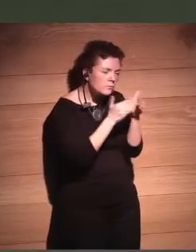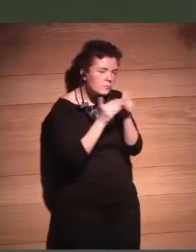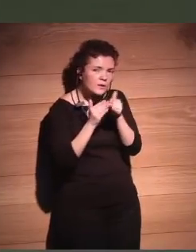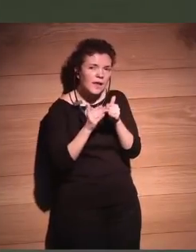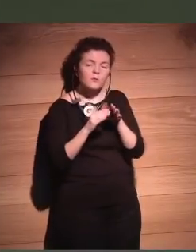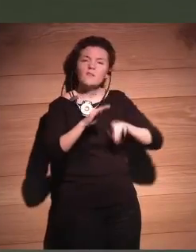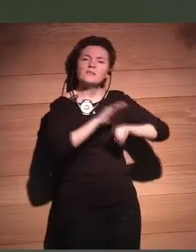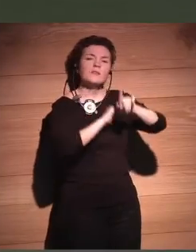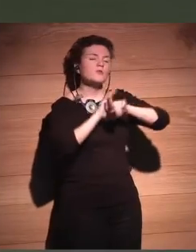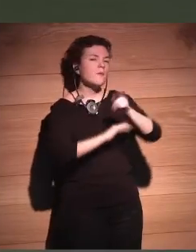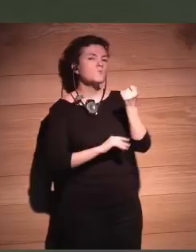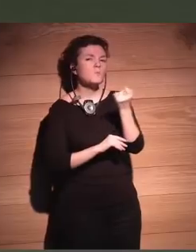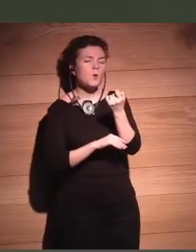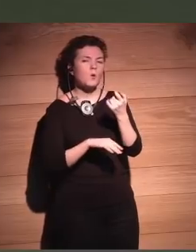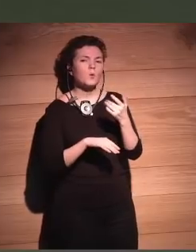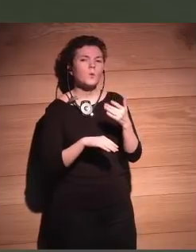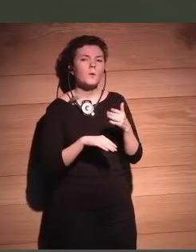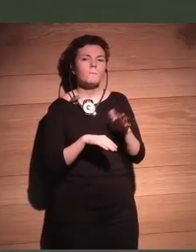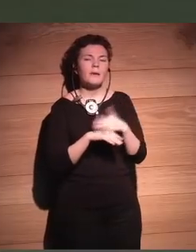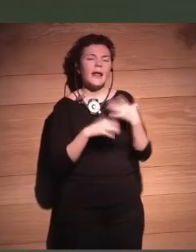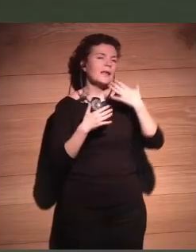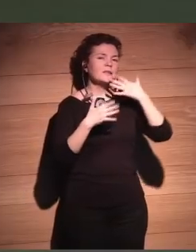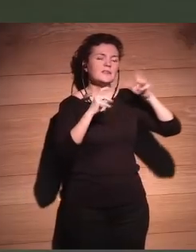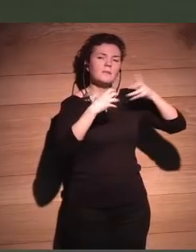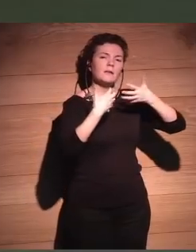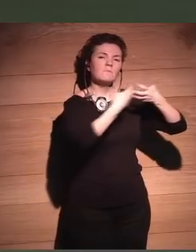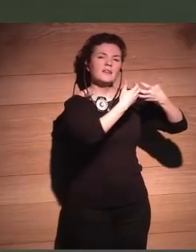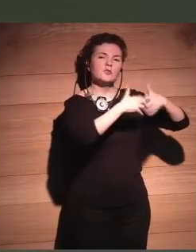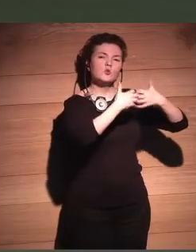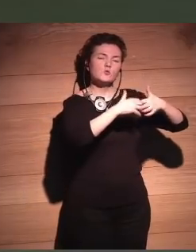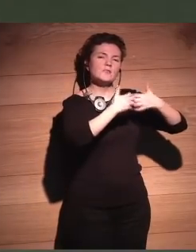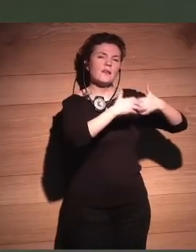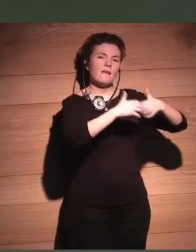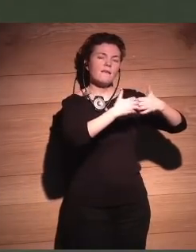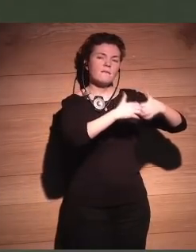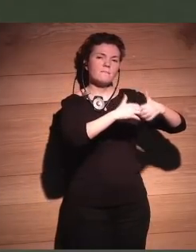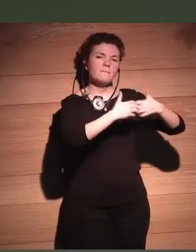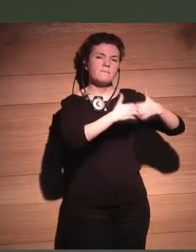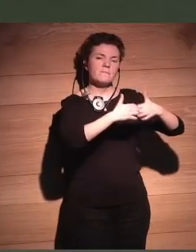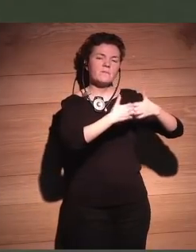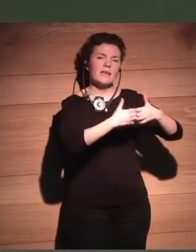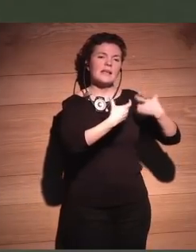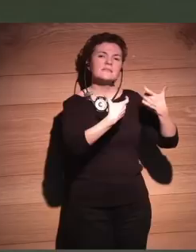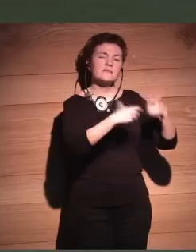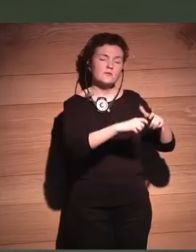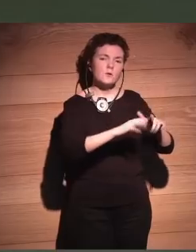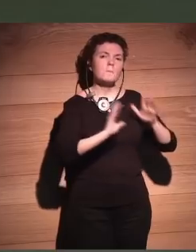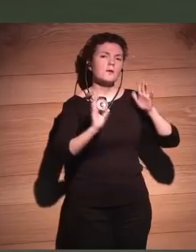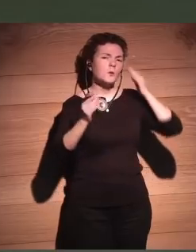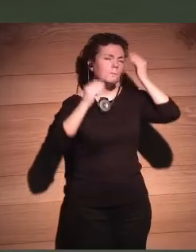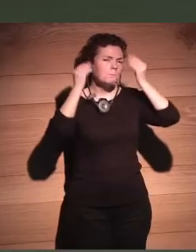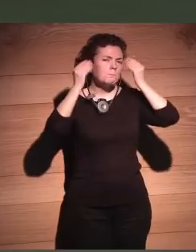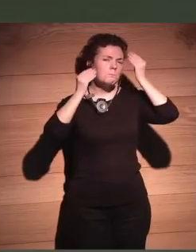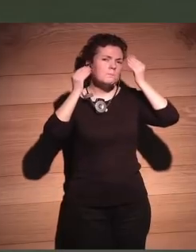muy poco desarrollada a nivel industria, a nivel del sector. Pero creo que sí que